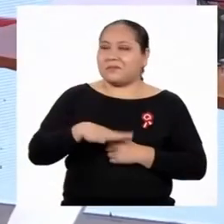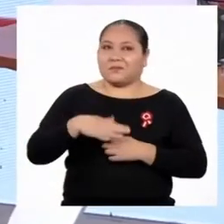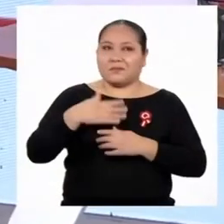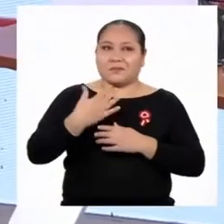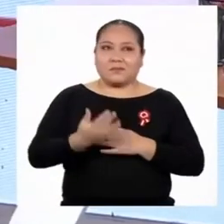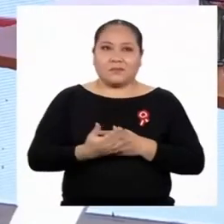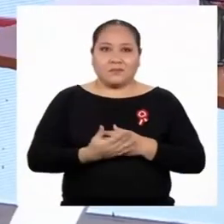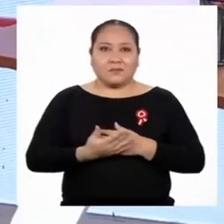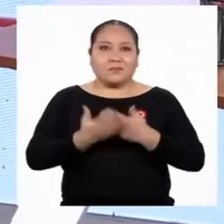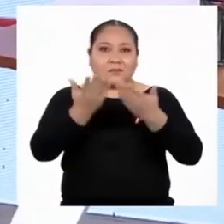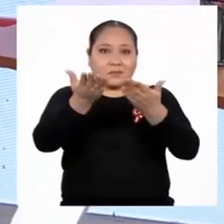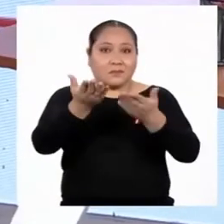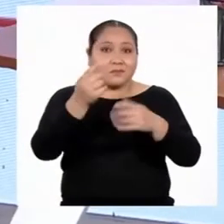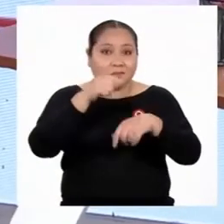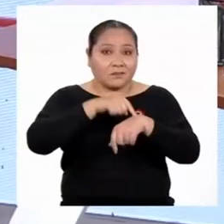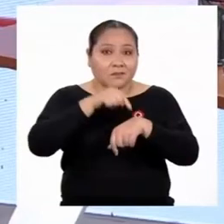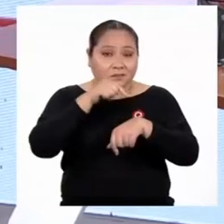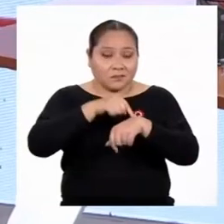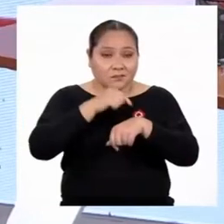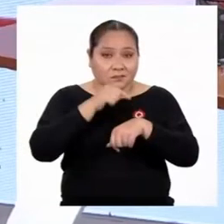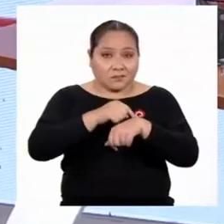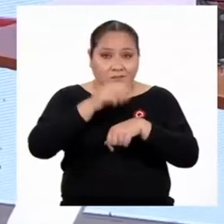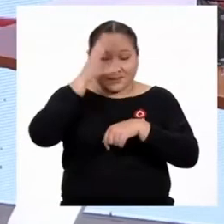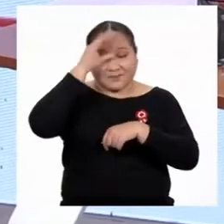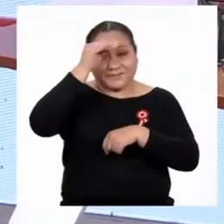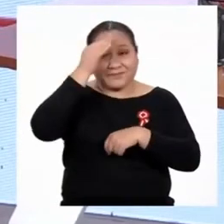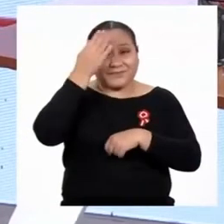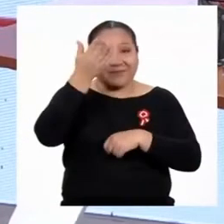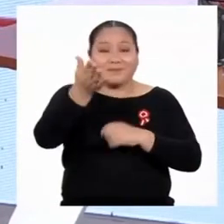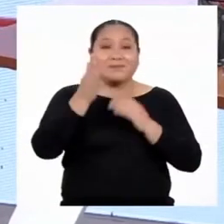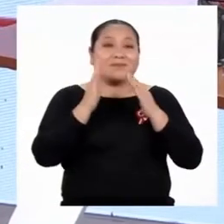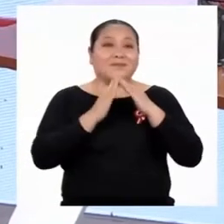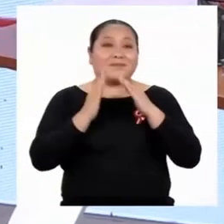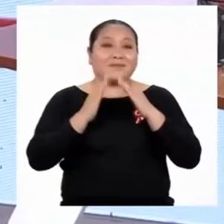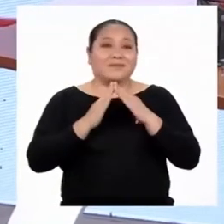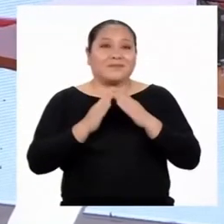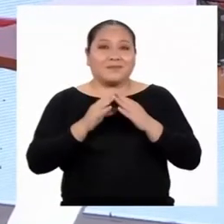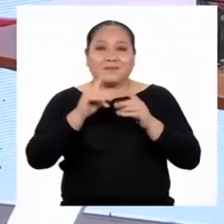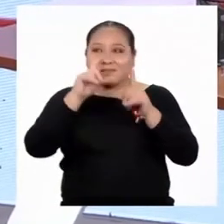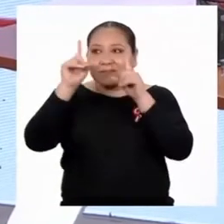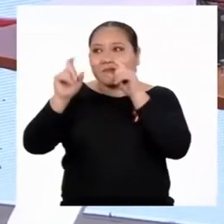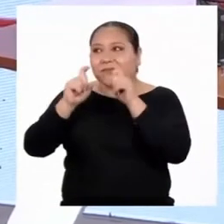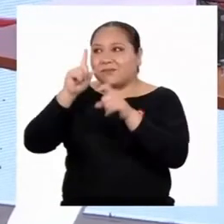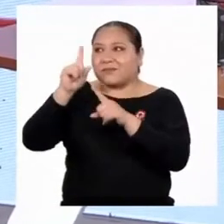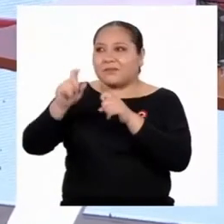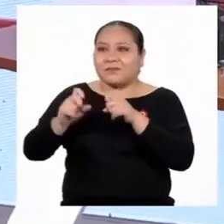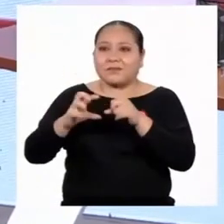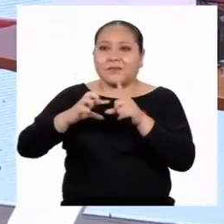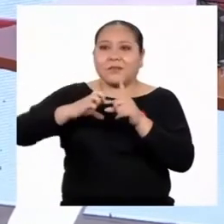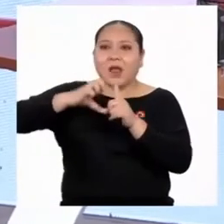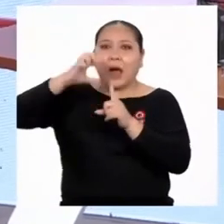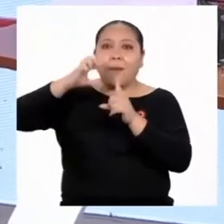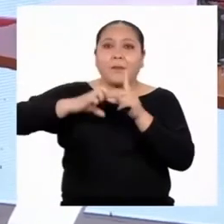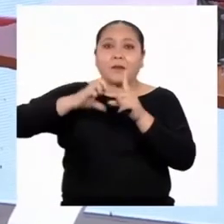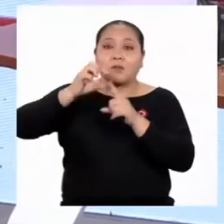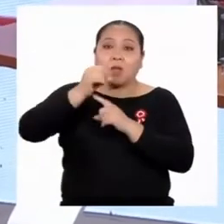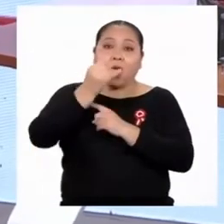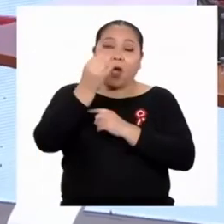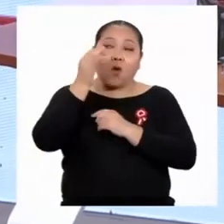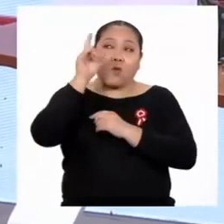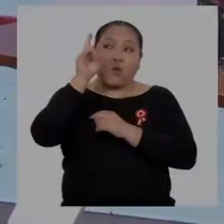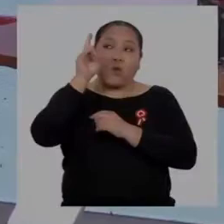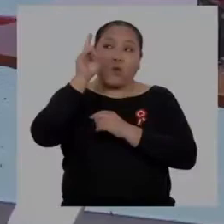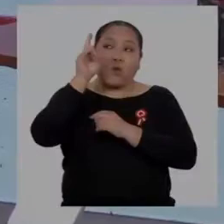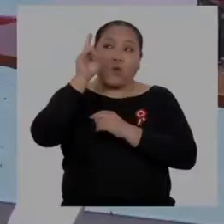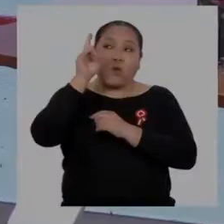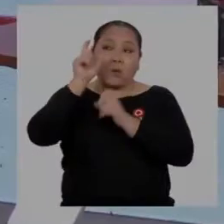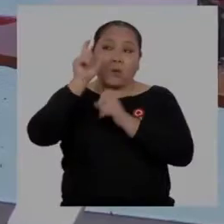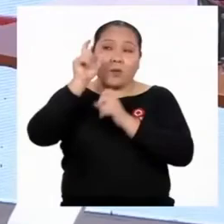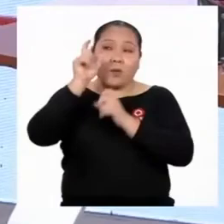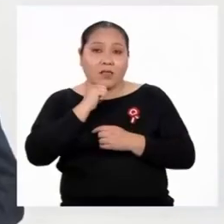paso, les damos tiempo a los chicos y chicas en casa para que pregunten la presión arterial de alguno de sus